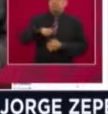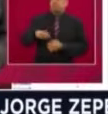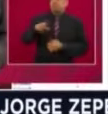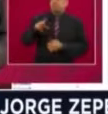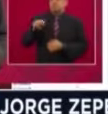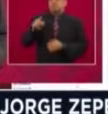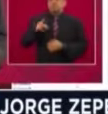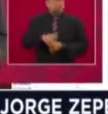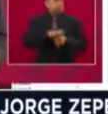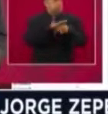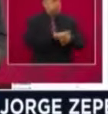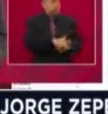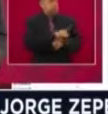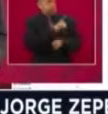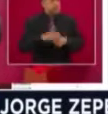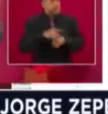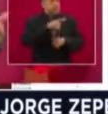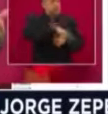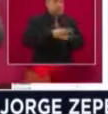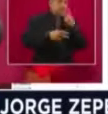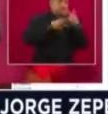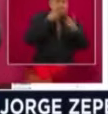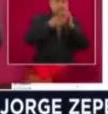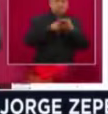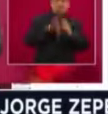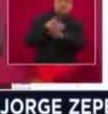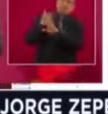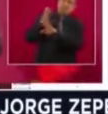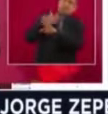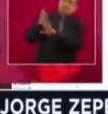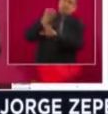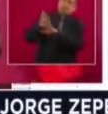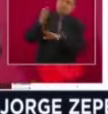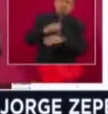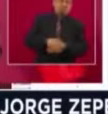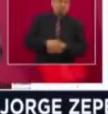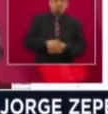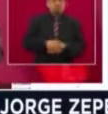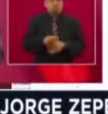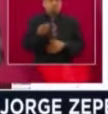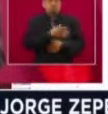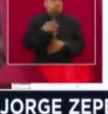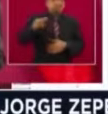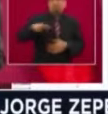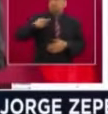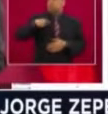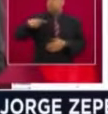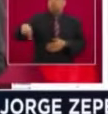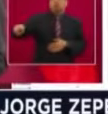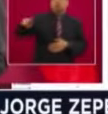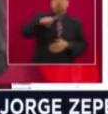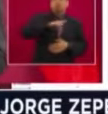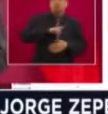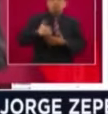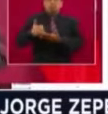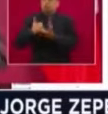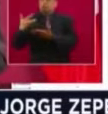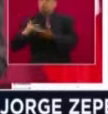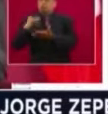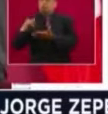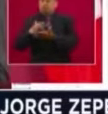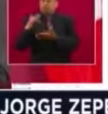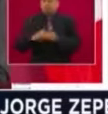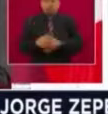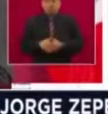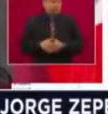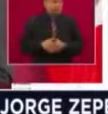los periodistas, los columnistas, en fin, dentro de sus propias empresas de comunicación. Exactamente, porque hay muchos